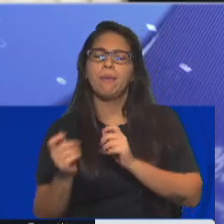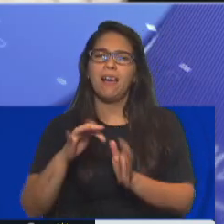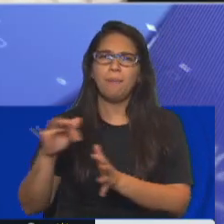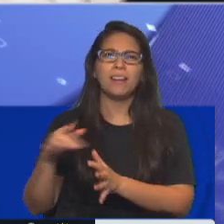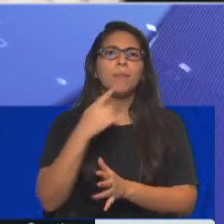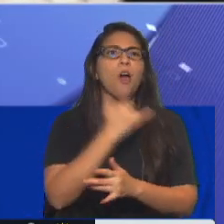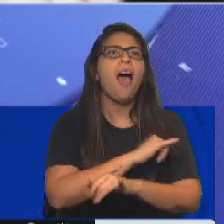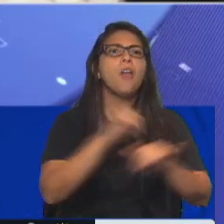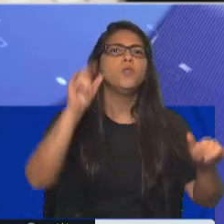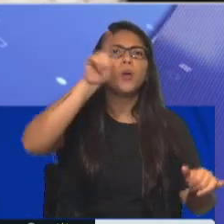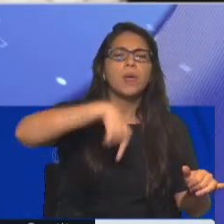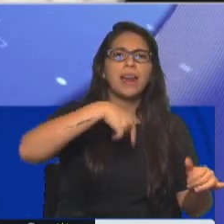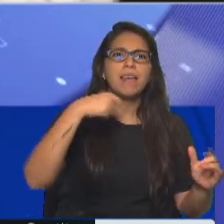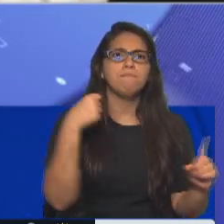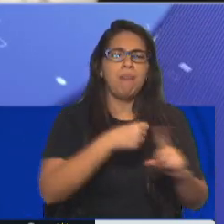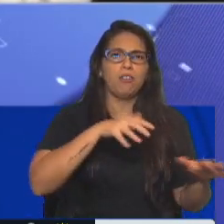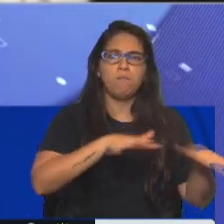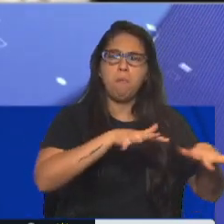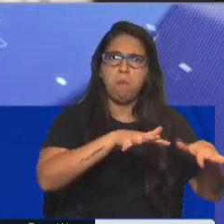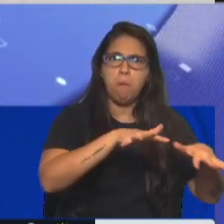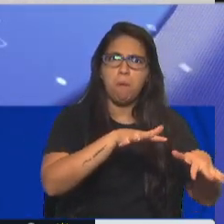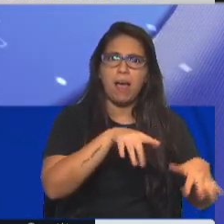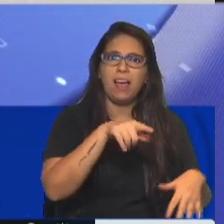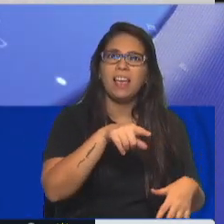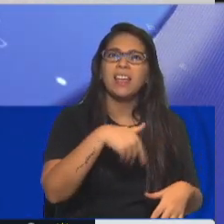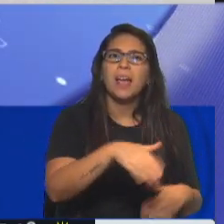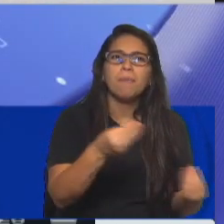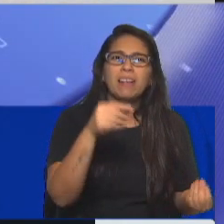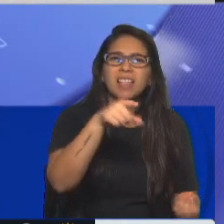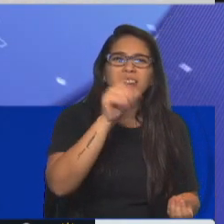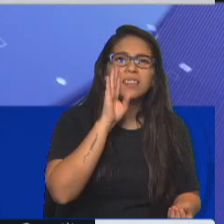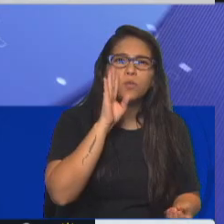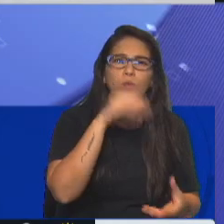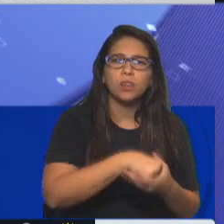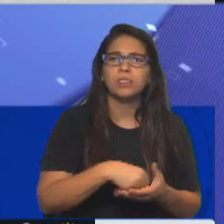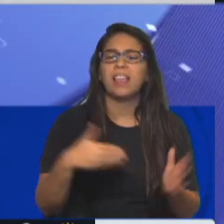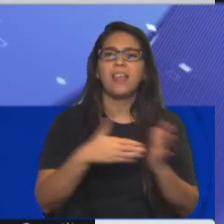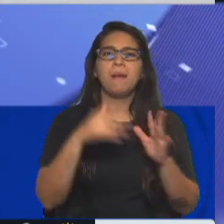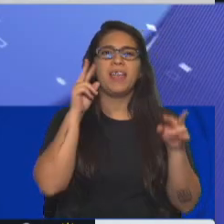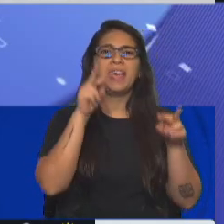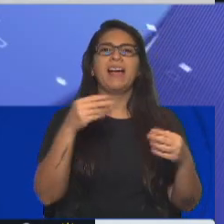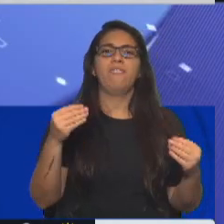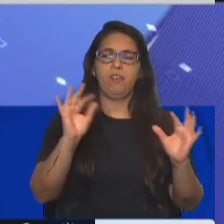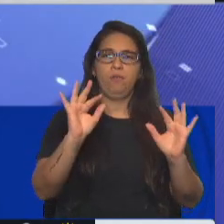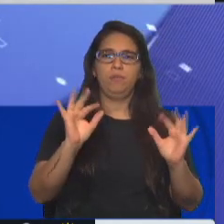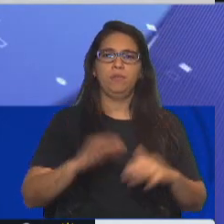anuncios? Por una cuestión, todo depende hacia dónde lo estemos mirando. En